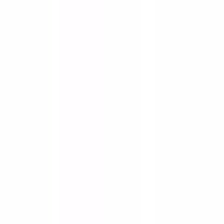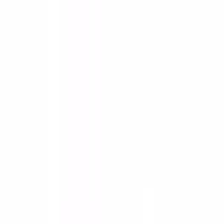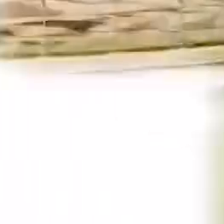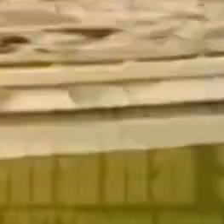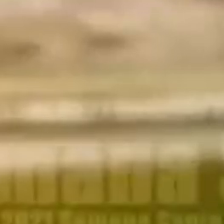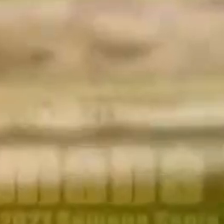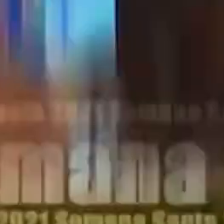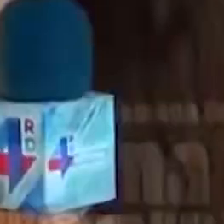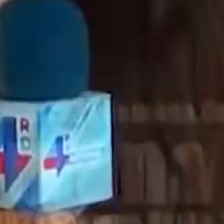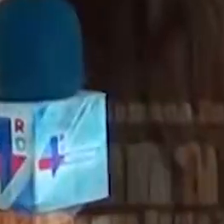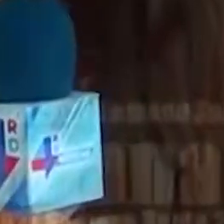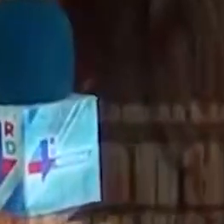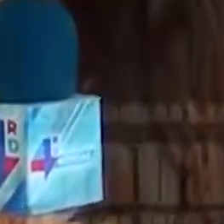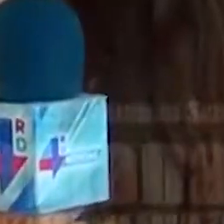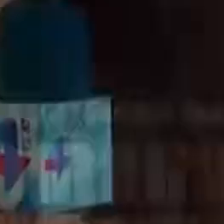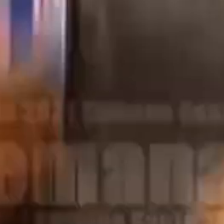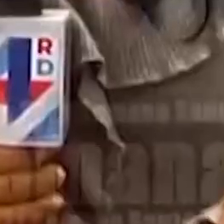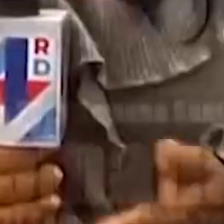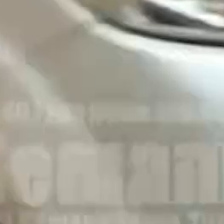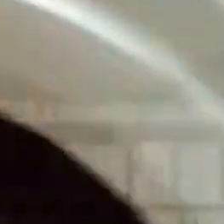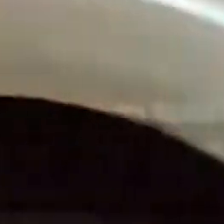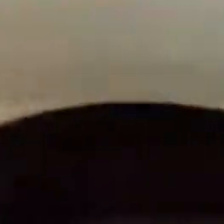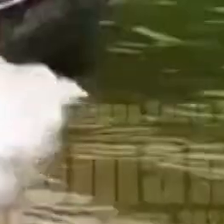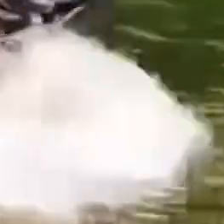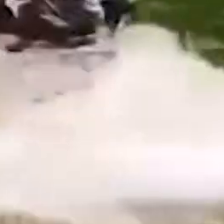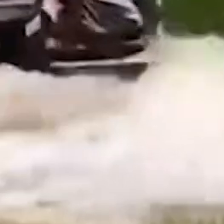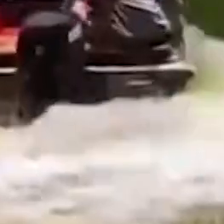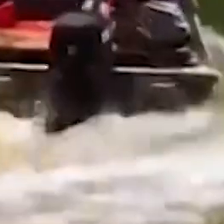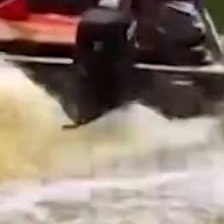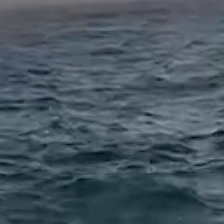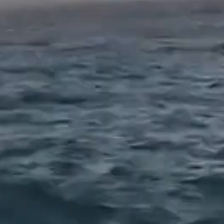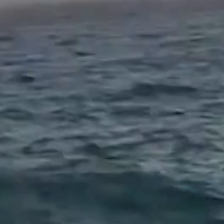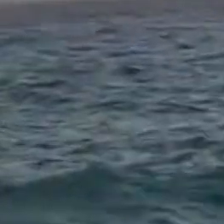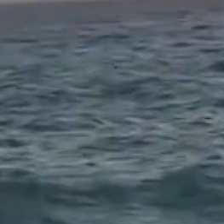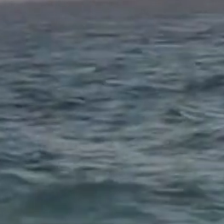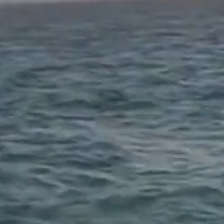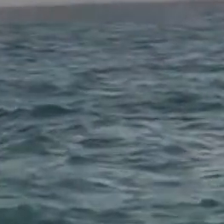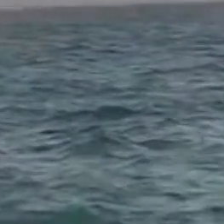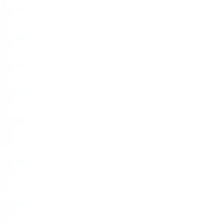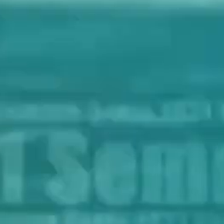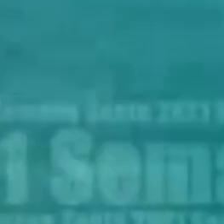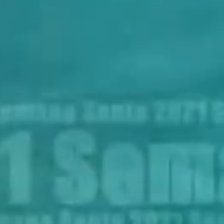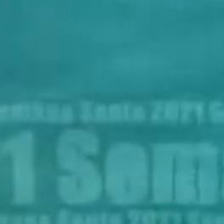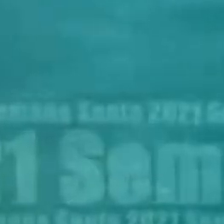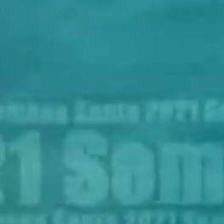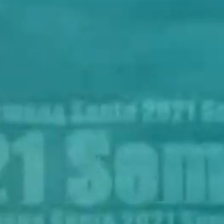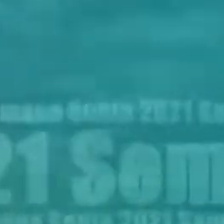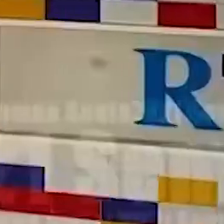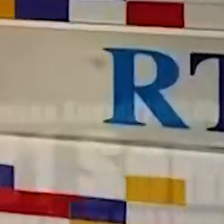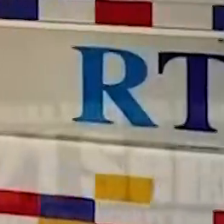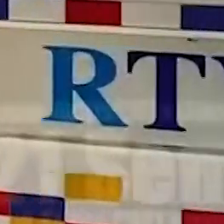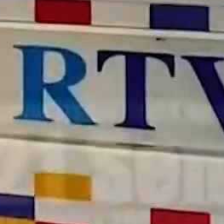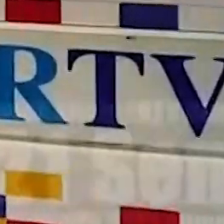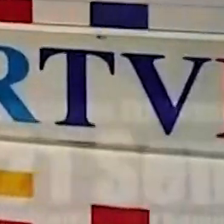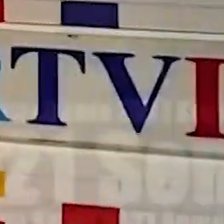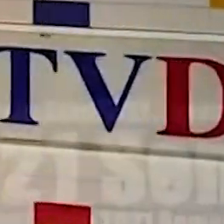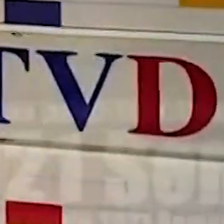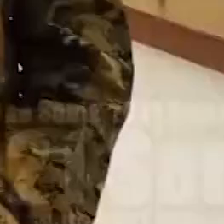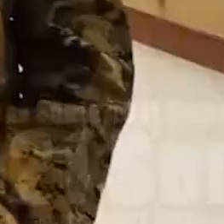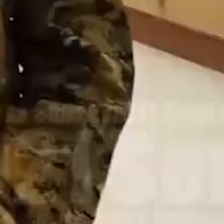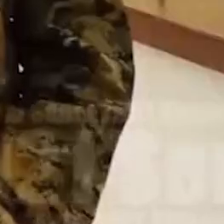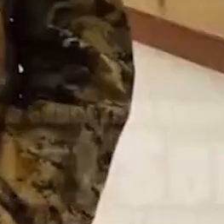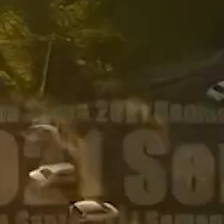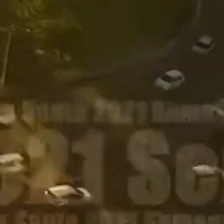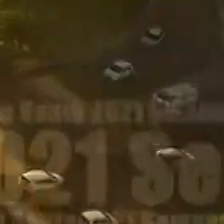nacional. Nuestros periodistas estarán diseminados en vehículos, lanchas y helicópteros. Somos el canal oficial para las